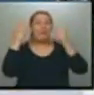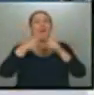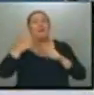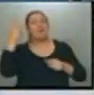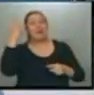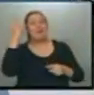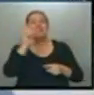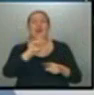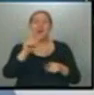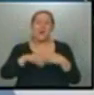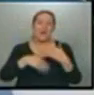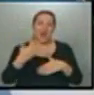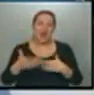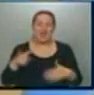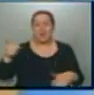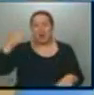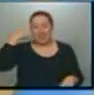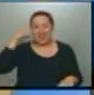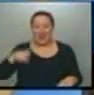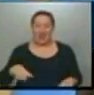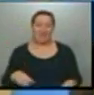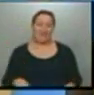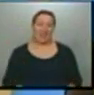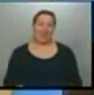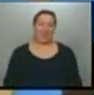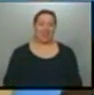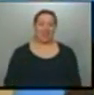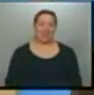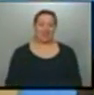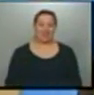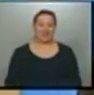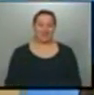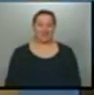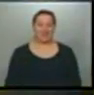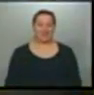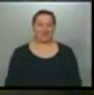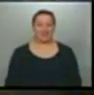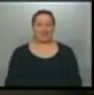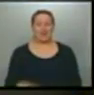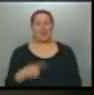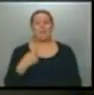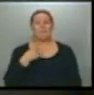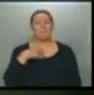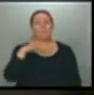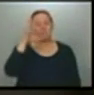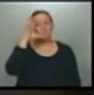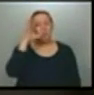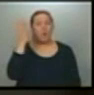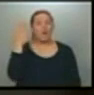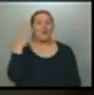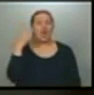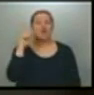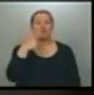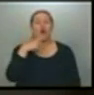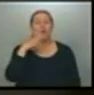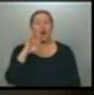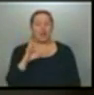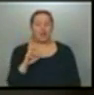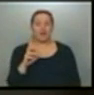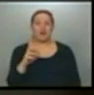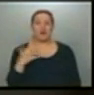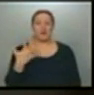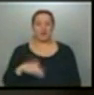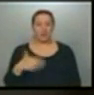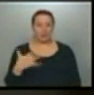día. Y vos pensás más fotos de Lali, para. Ahora te muestro algo más de Lali. ¿Me has acordado a la frase de Daniel Osvaldo? Que la cuenten como quieran. Mirá Lali.